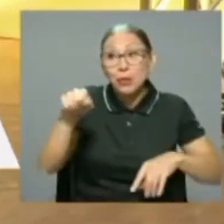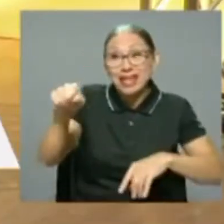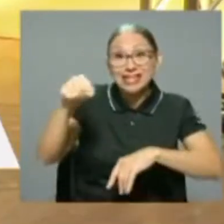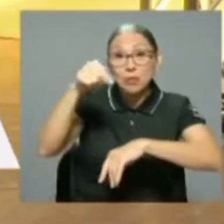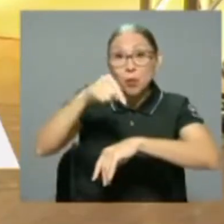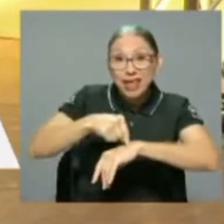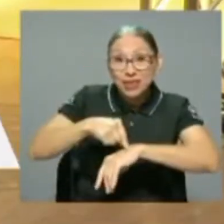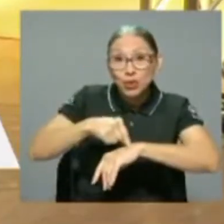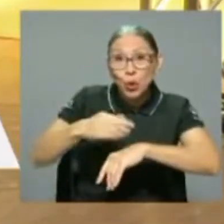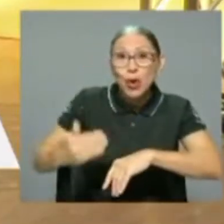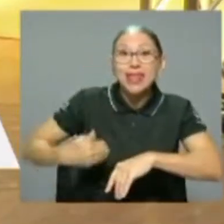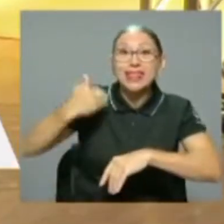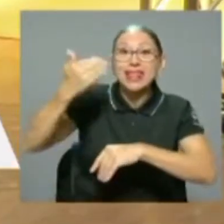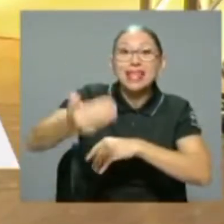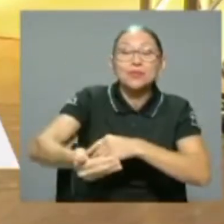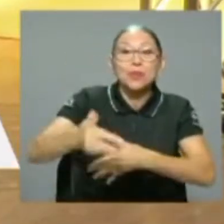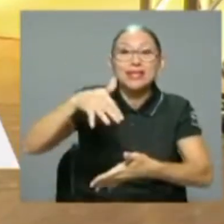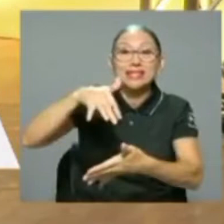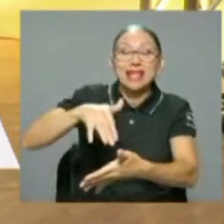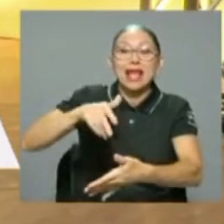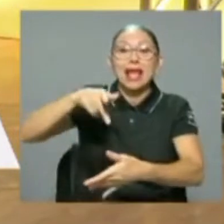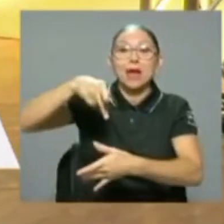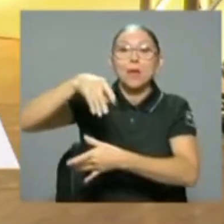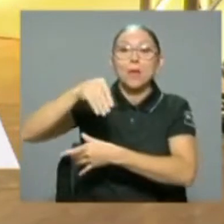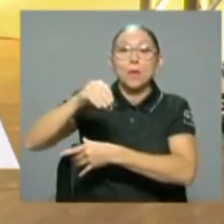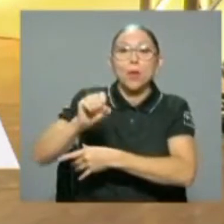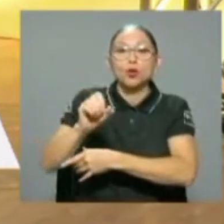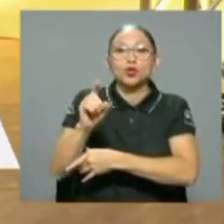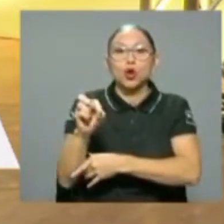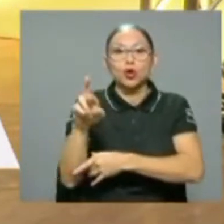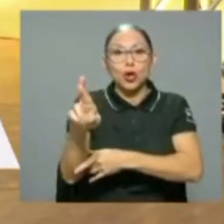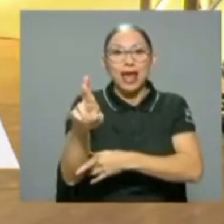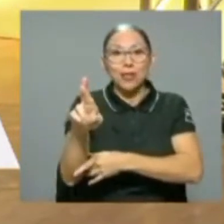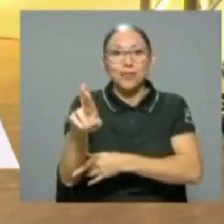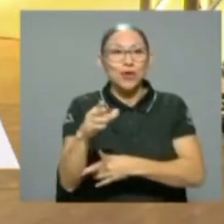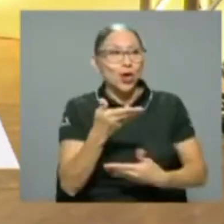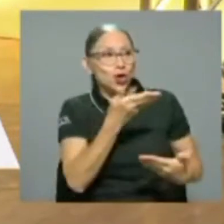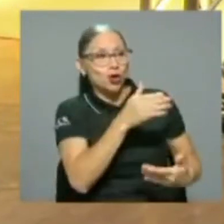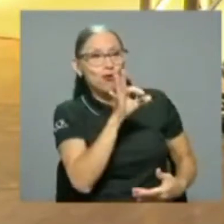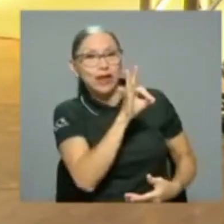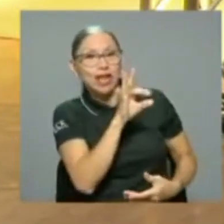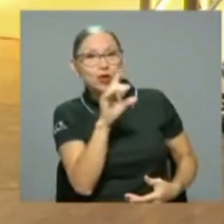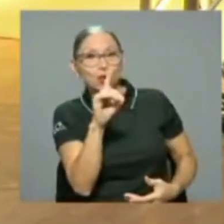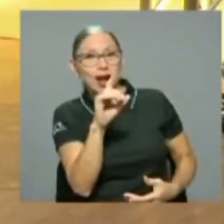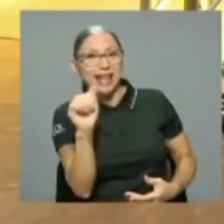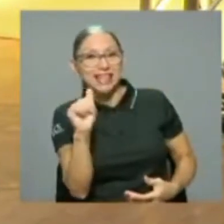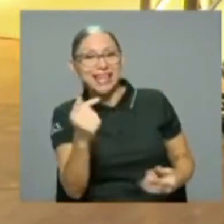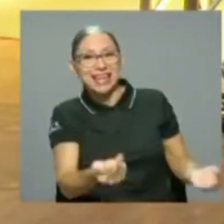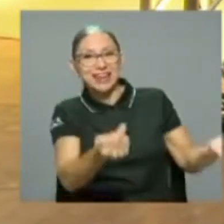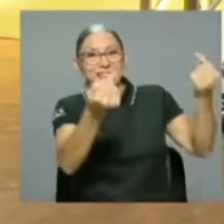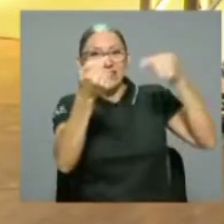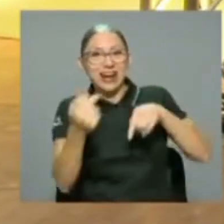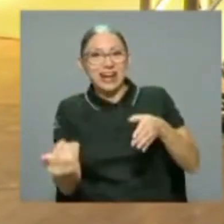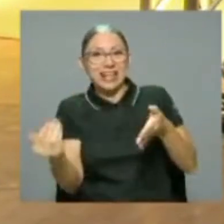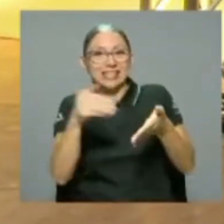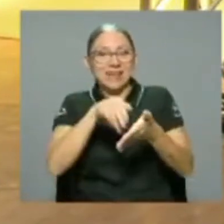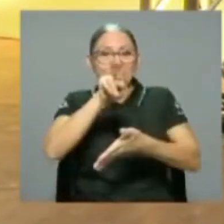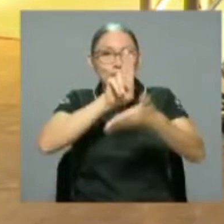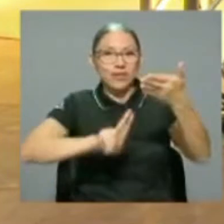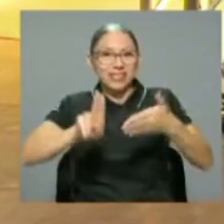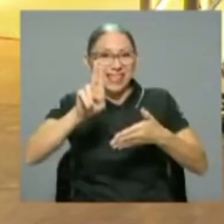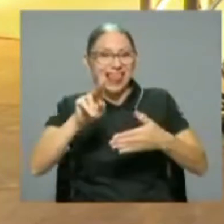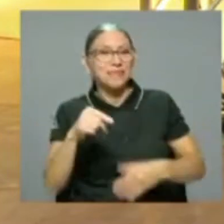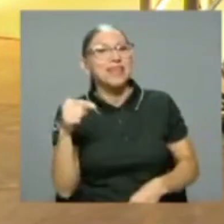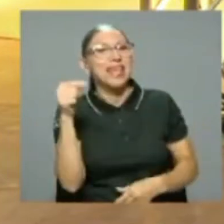su postdoctorado don Fernando Durán Ayanegui a la universidad, y ese capítulo quería